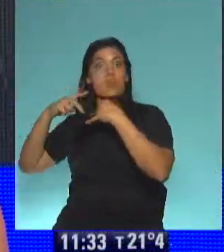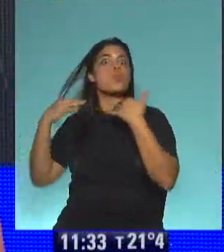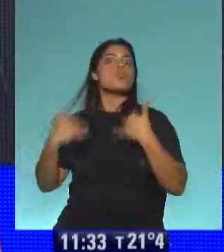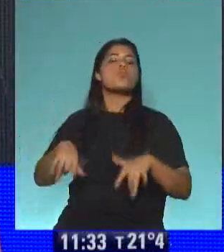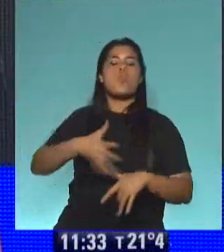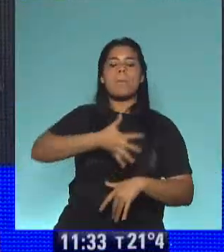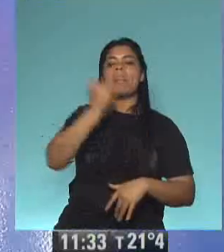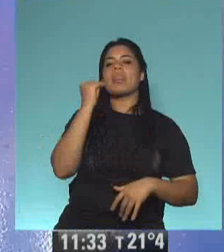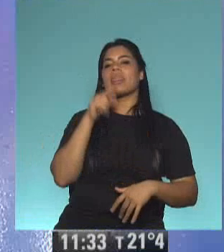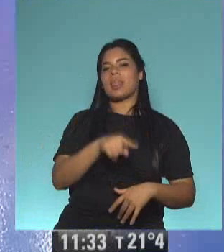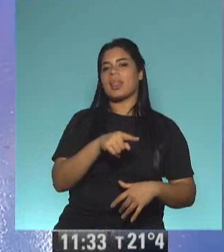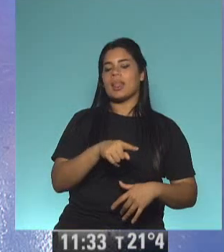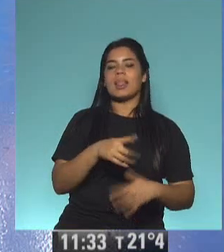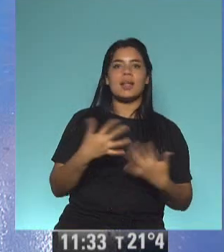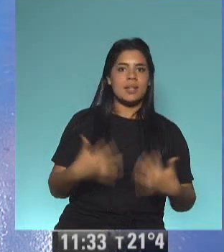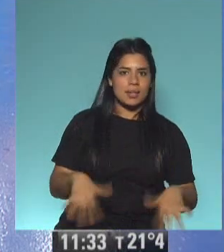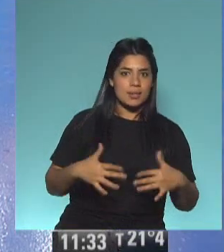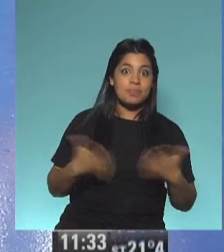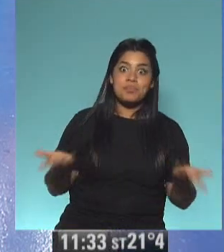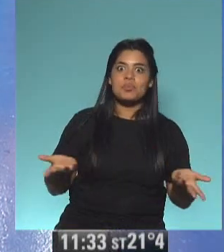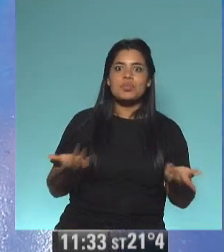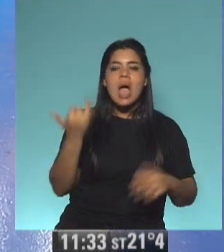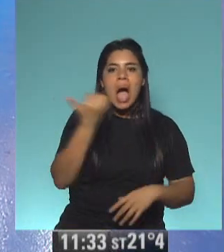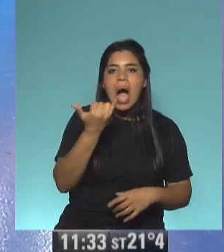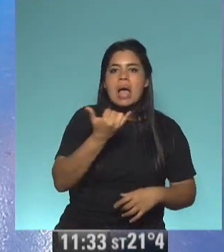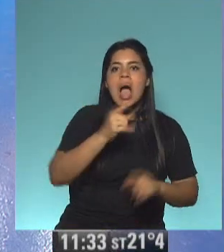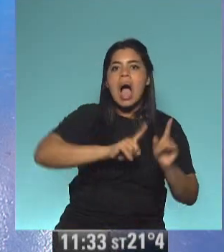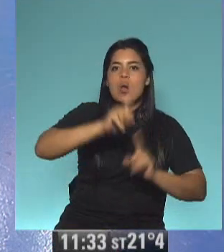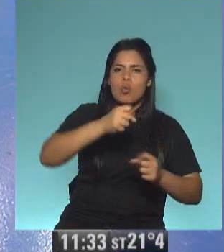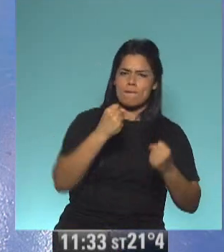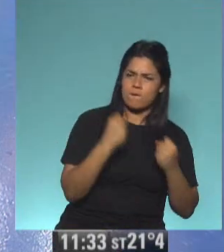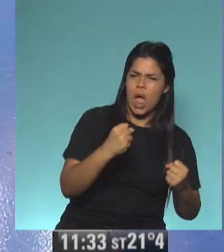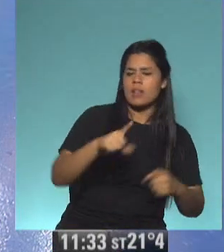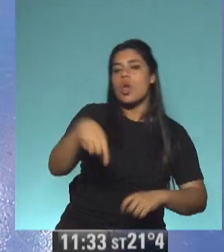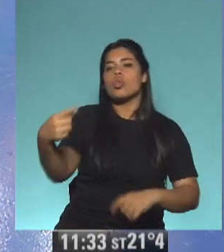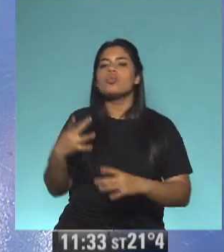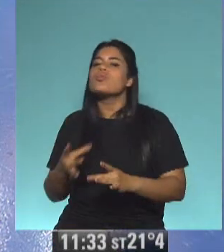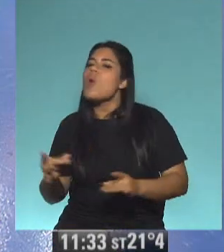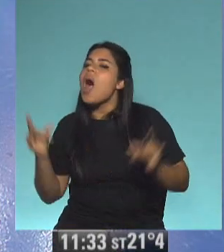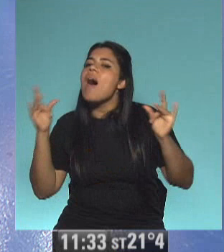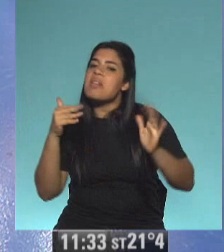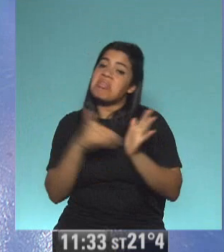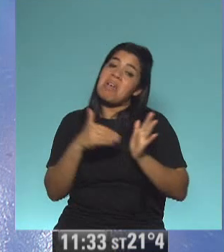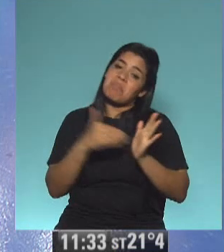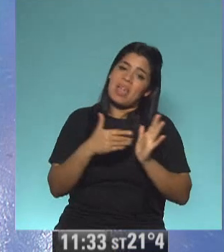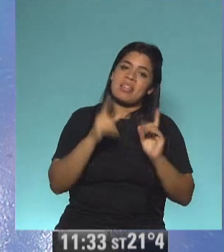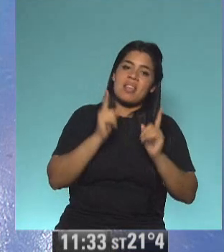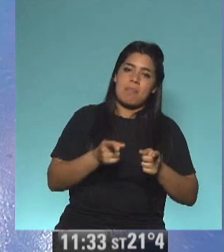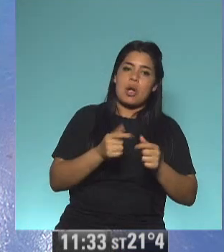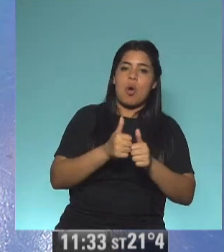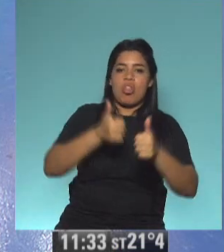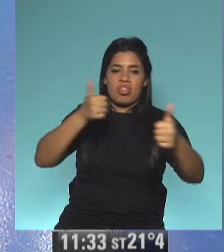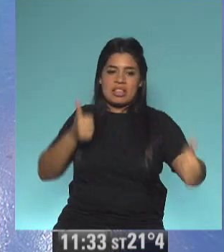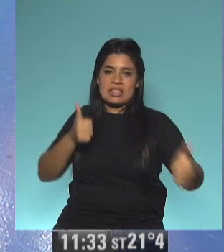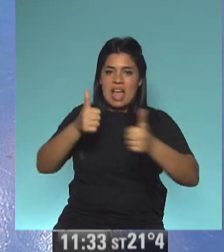eso olemos. Entonces, fíjense que, bueno, hay aromas más fuertes, más suaves, entonces por eso la diferencia de la distancia que tengo que tener